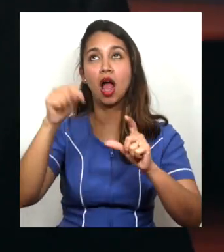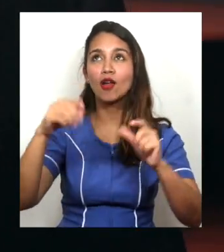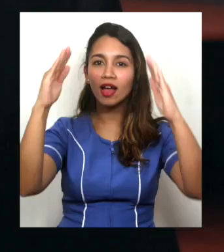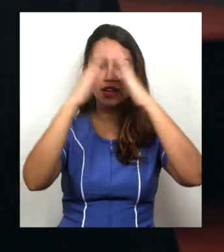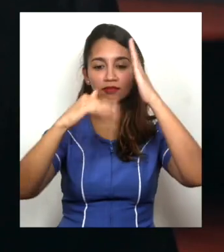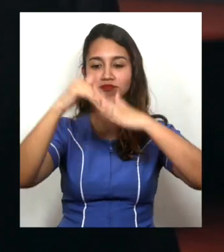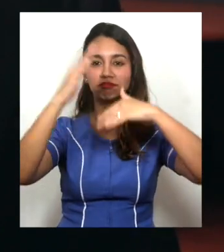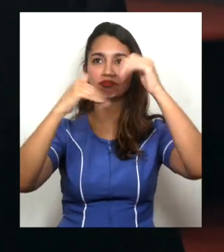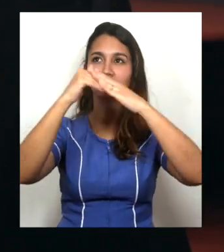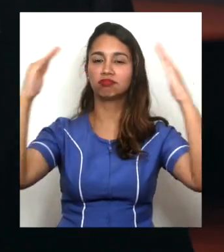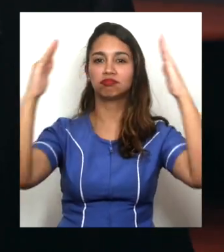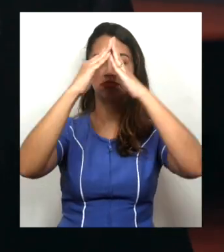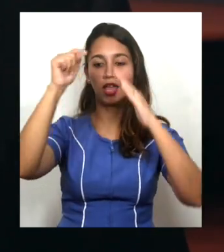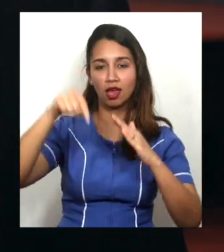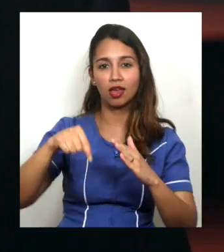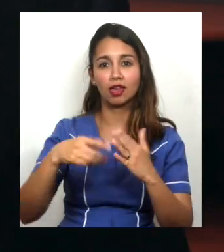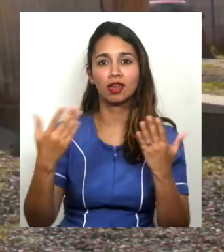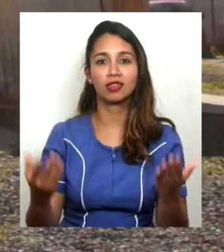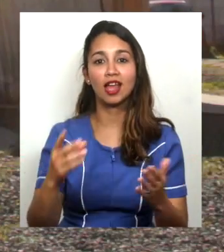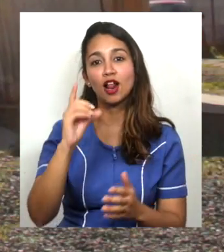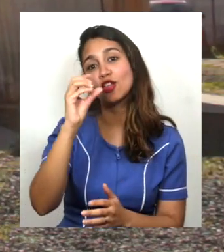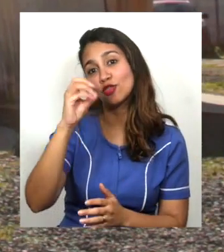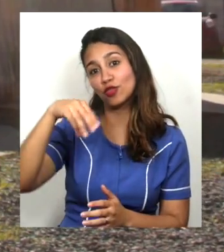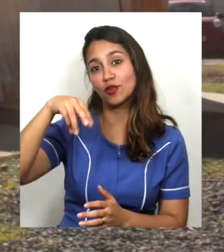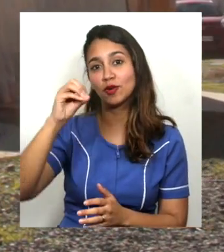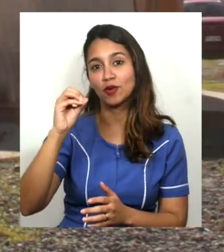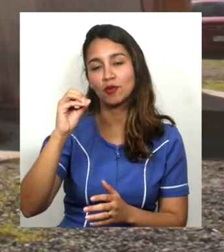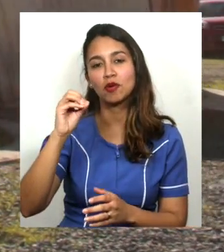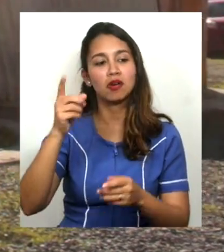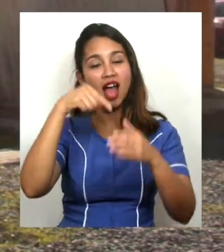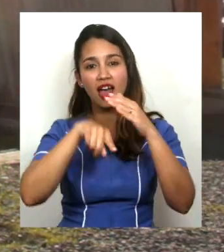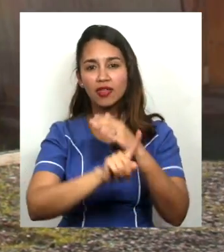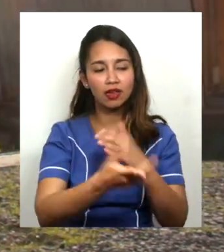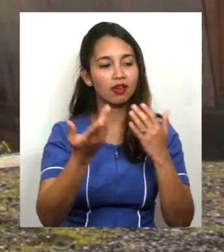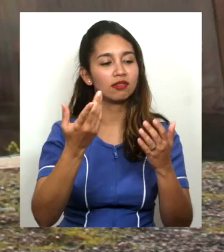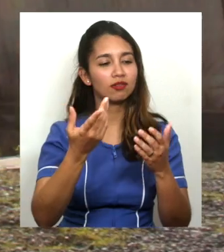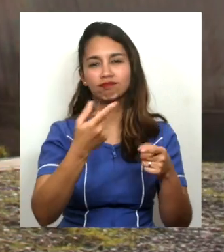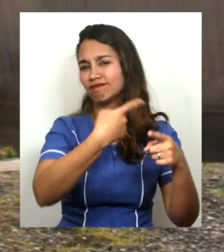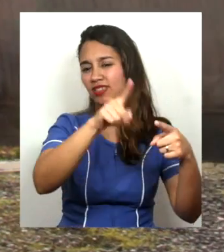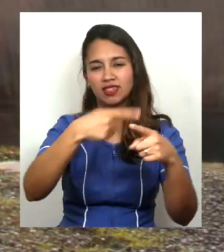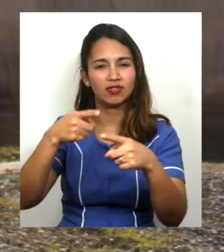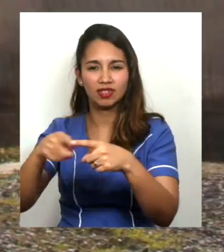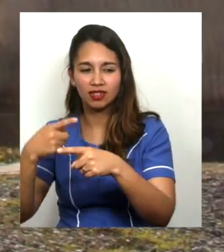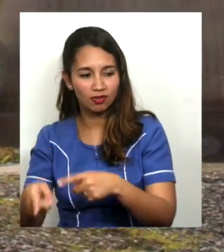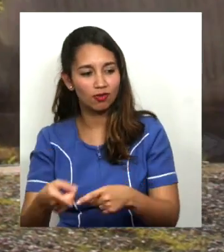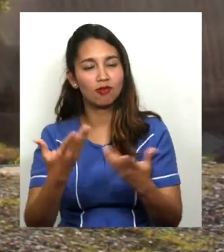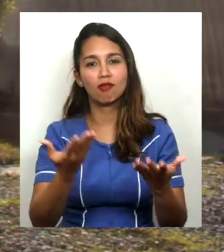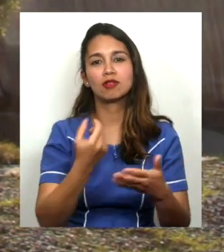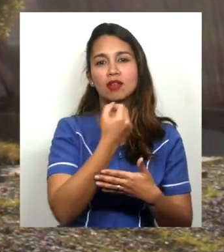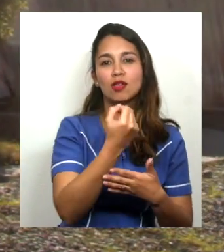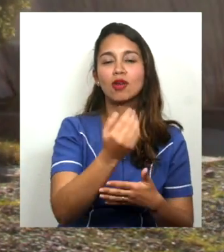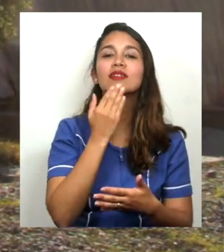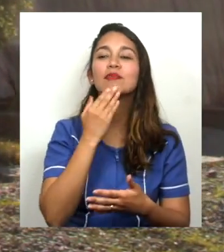y tenemos esta infraestructura, ¿verdad?, que es el domo, con la implementación adecuada, con la capacitación del